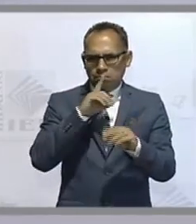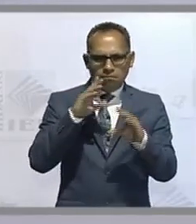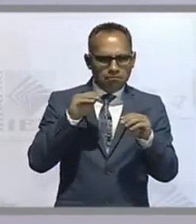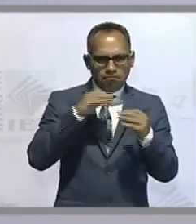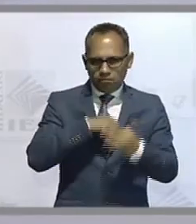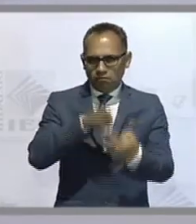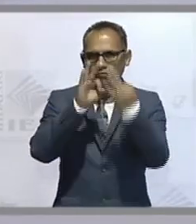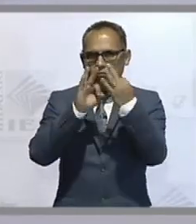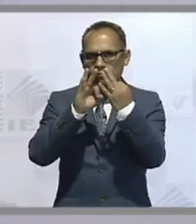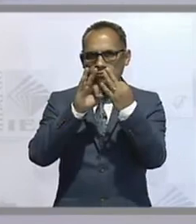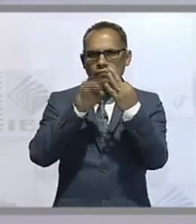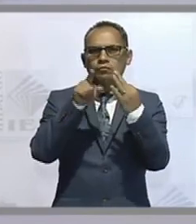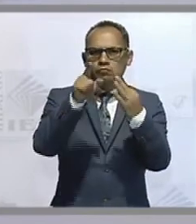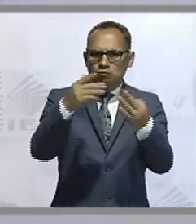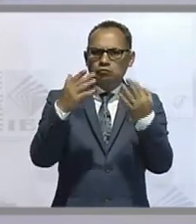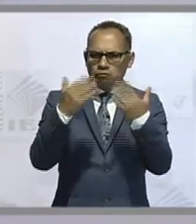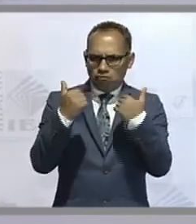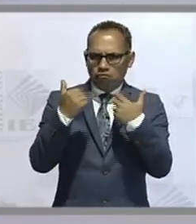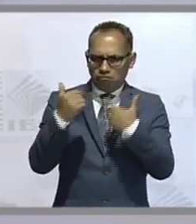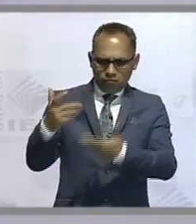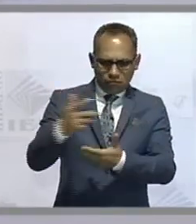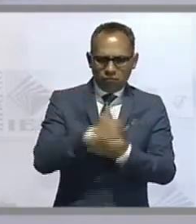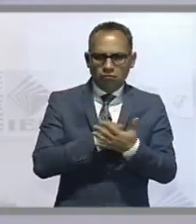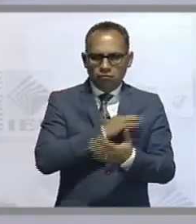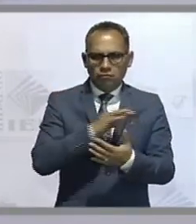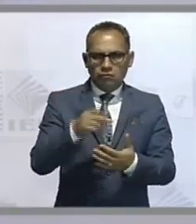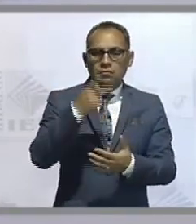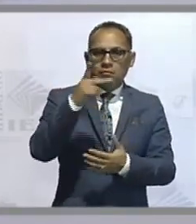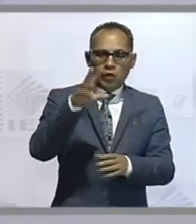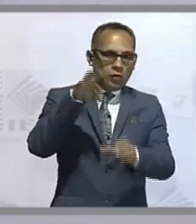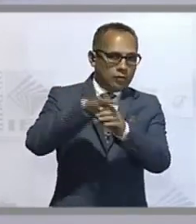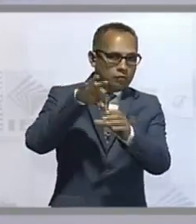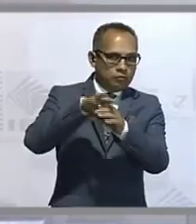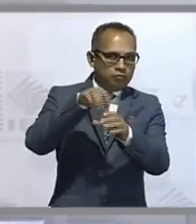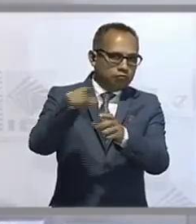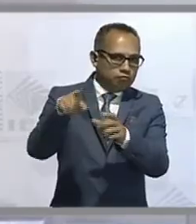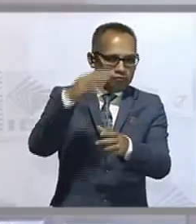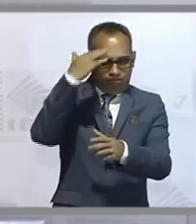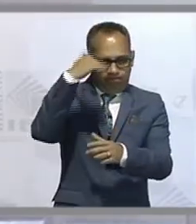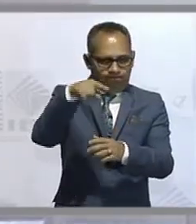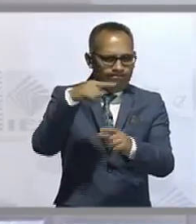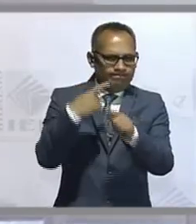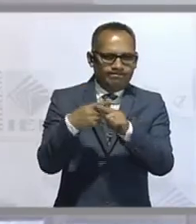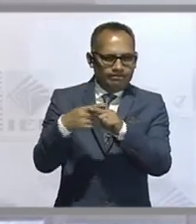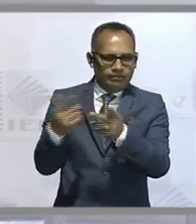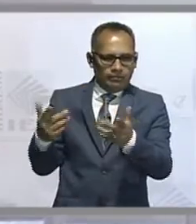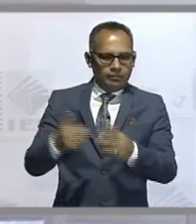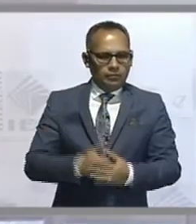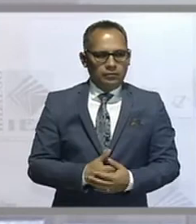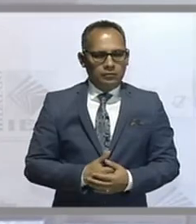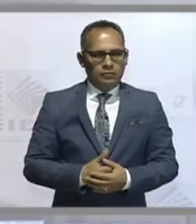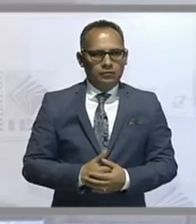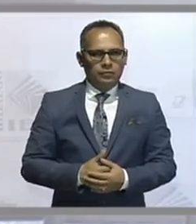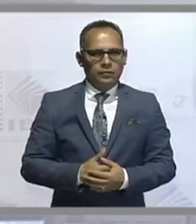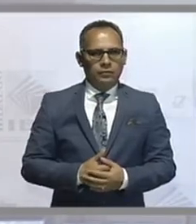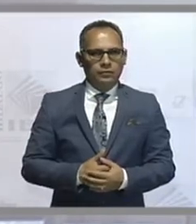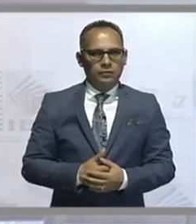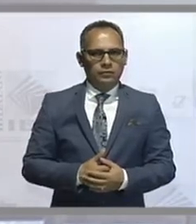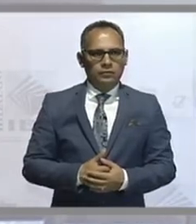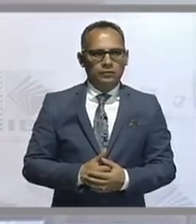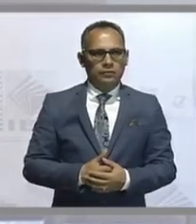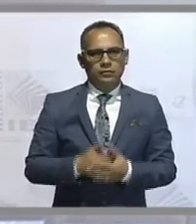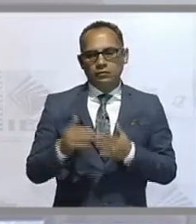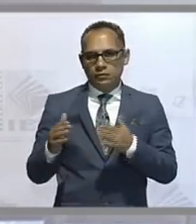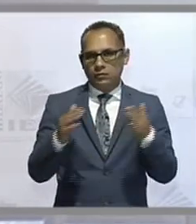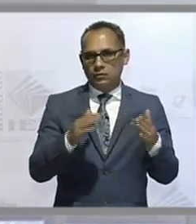pero vota por ya sabes quien gracias gracias candidata pregunto ahora el candidato del partido